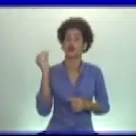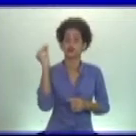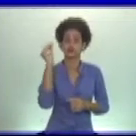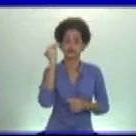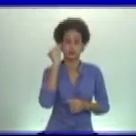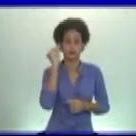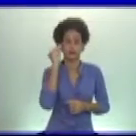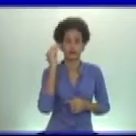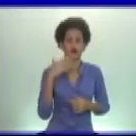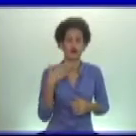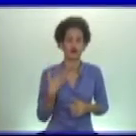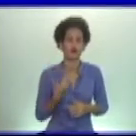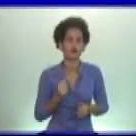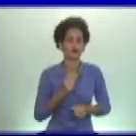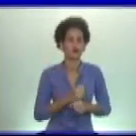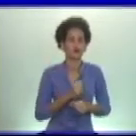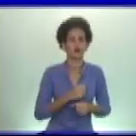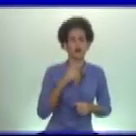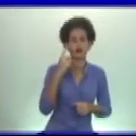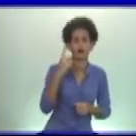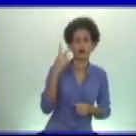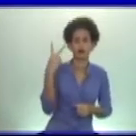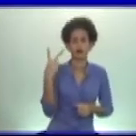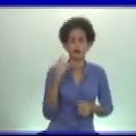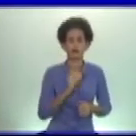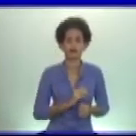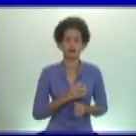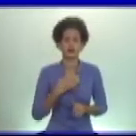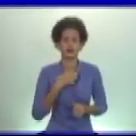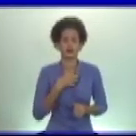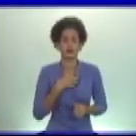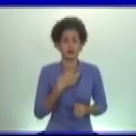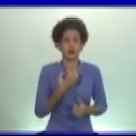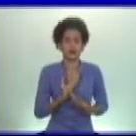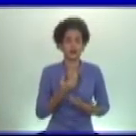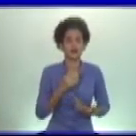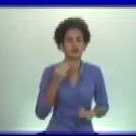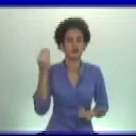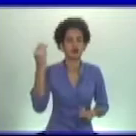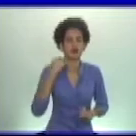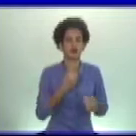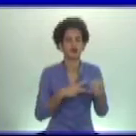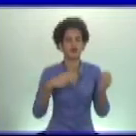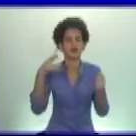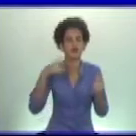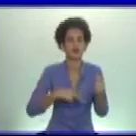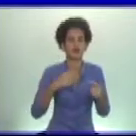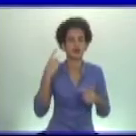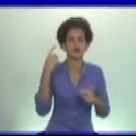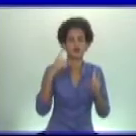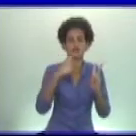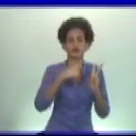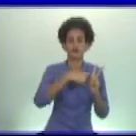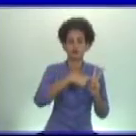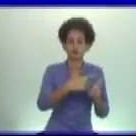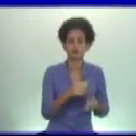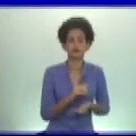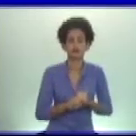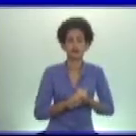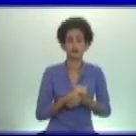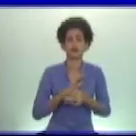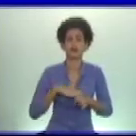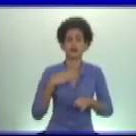y la 2 para eliminar la variable y, eso lo pueden anotar, y después esa ecuación que ustedes